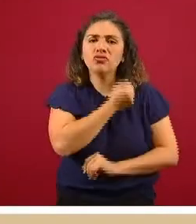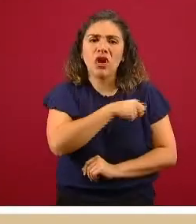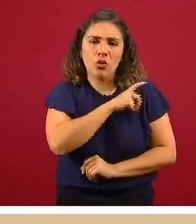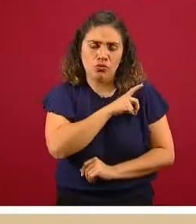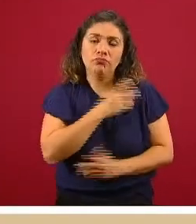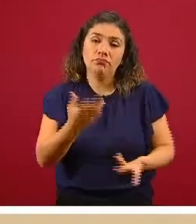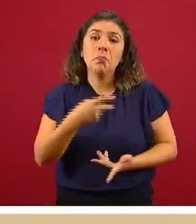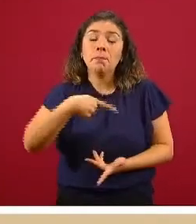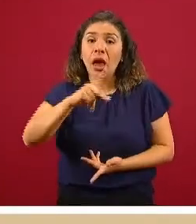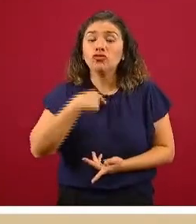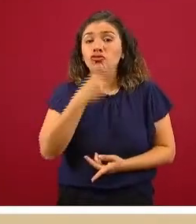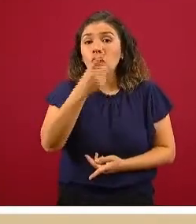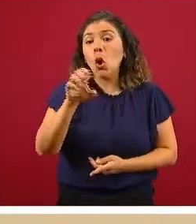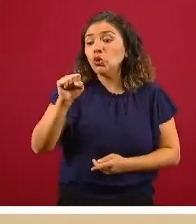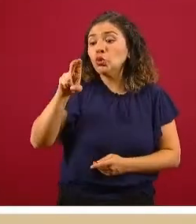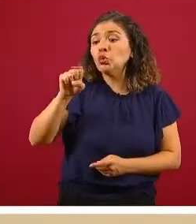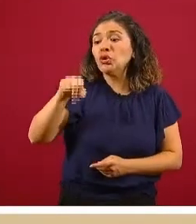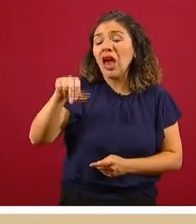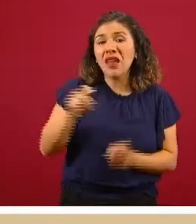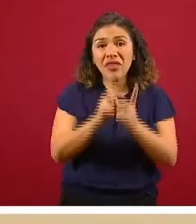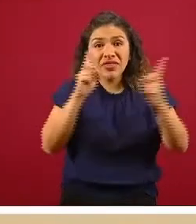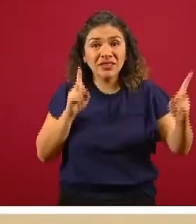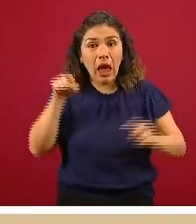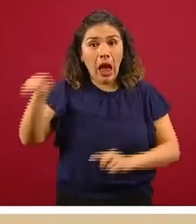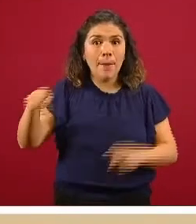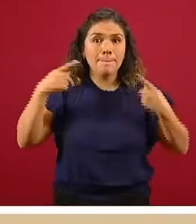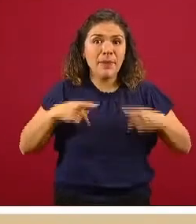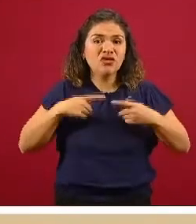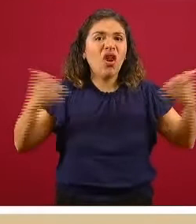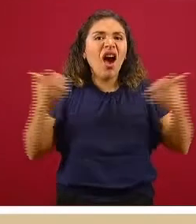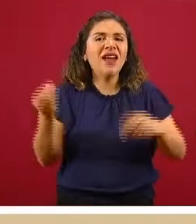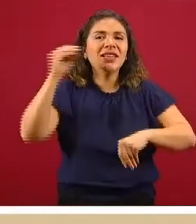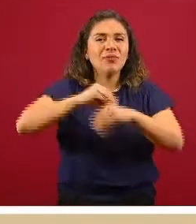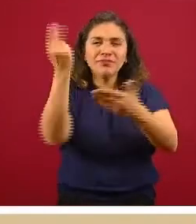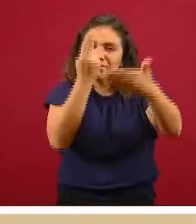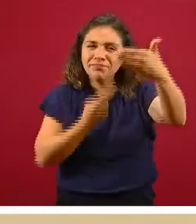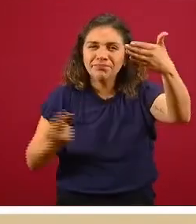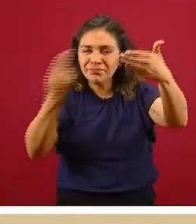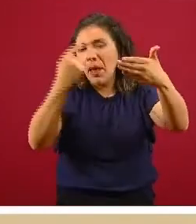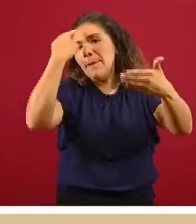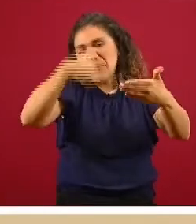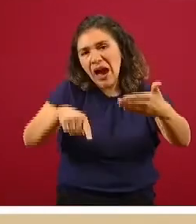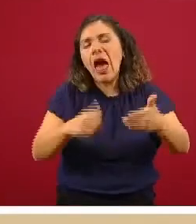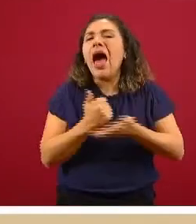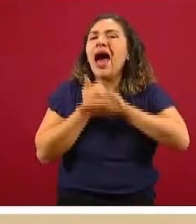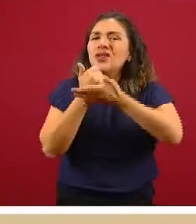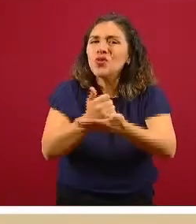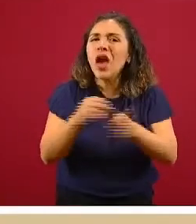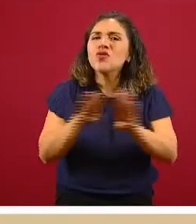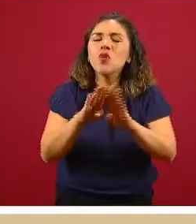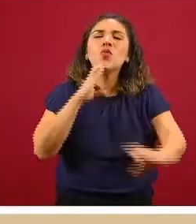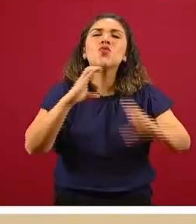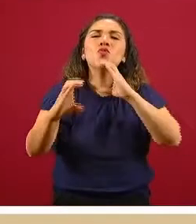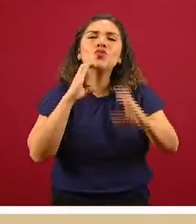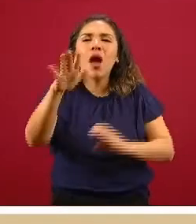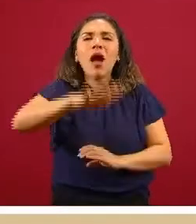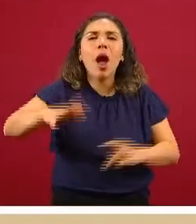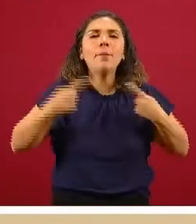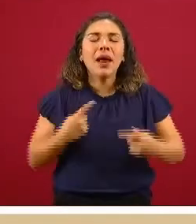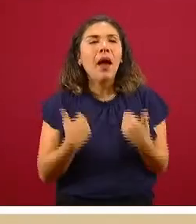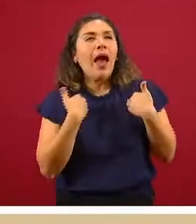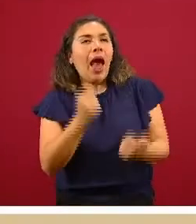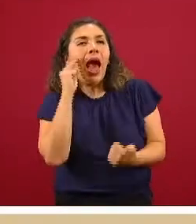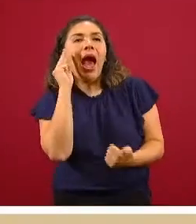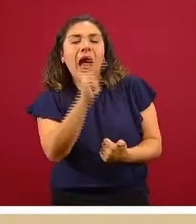Pero comentamos a Susana Distancia, este es un personaje que fue creado para contribuir a la comunicación con